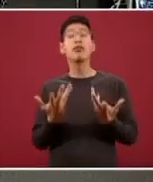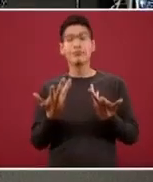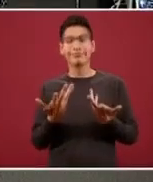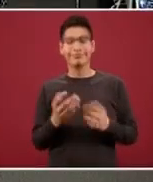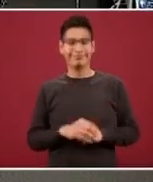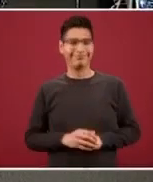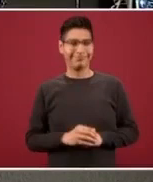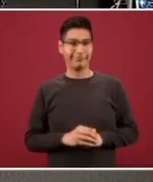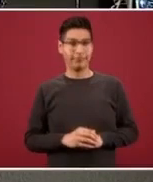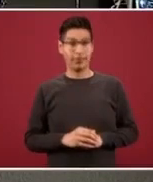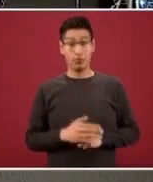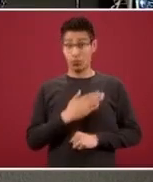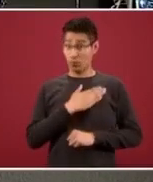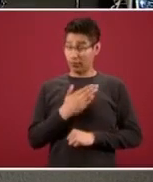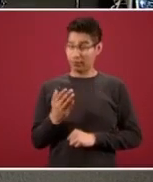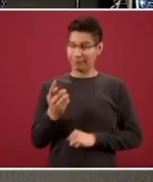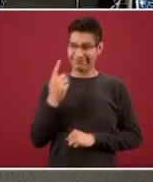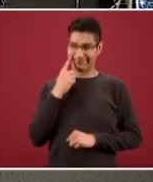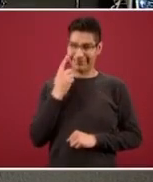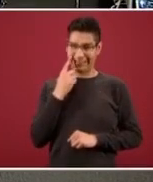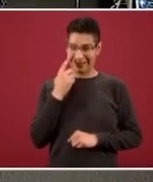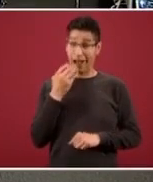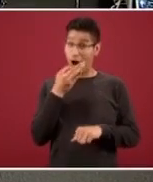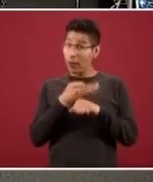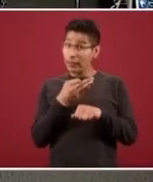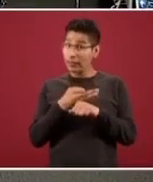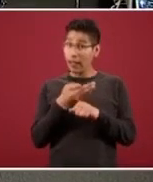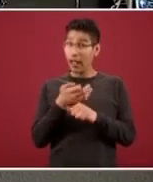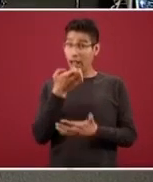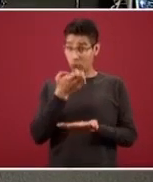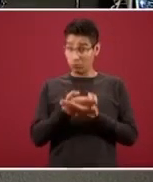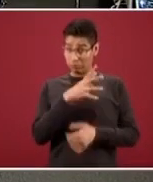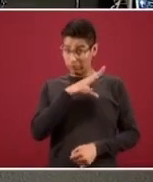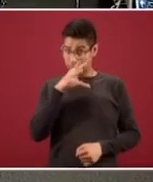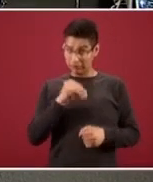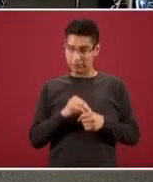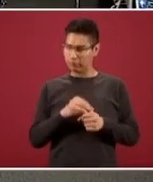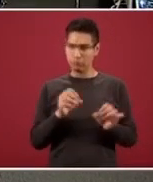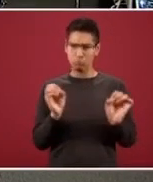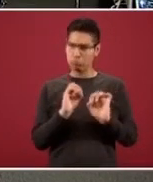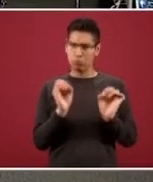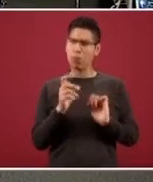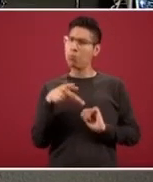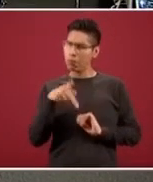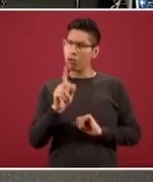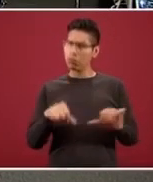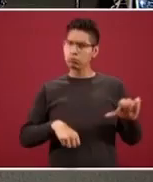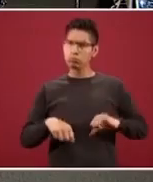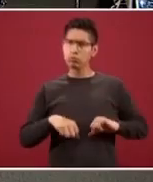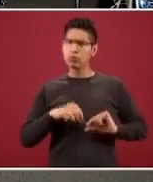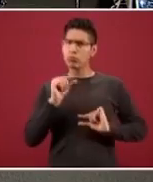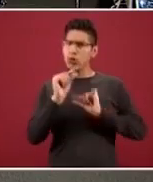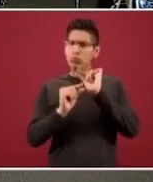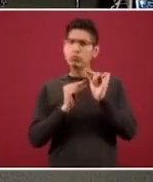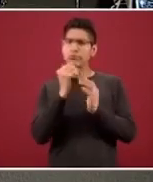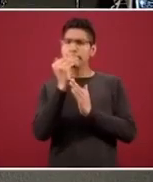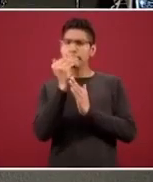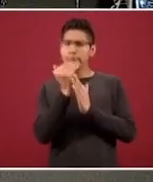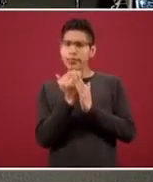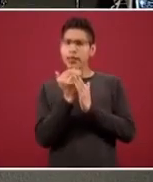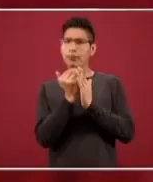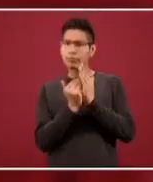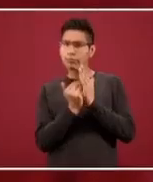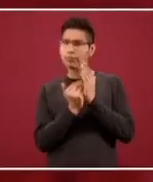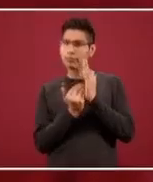pausa no es económica en su totalidad ahorita, pero sí estamos en una disminución en la actividad. En la Jornada Nacional de Sana